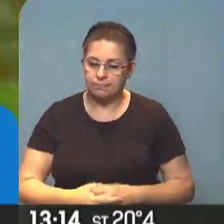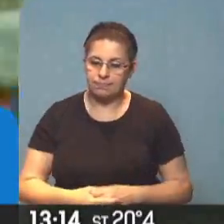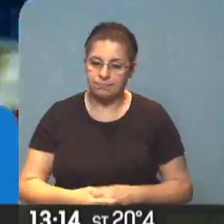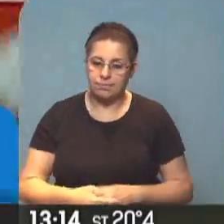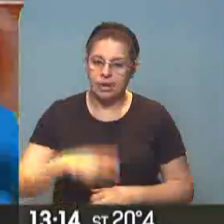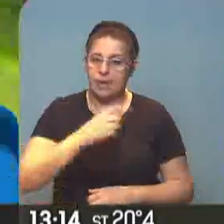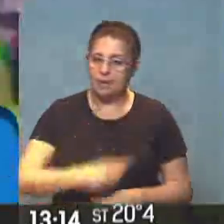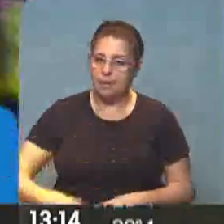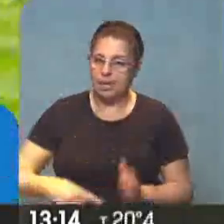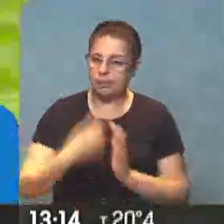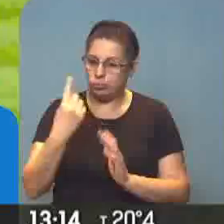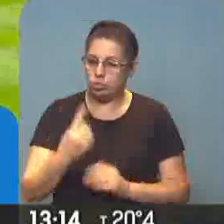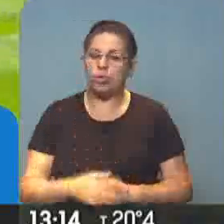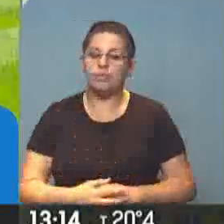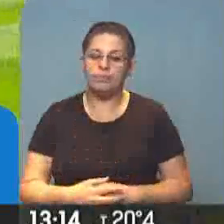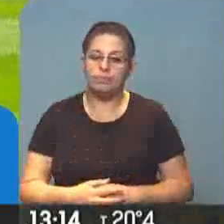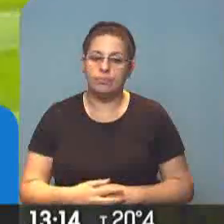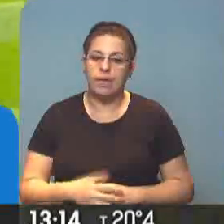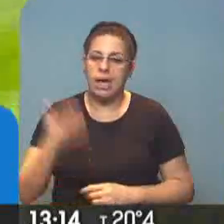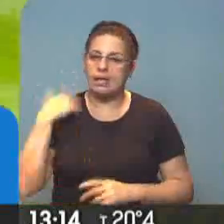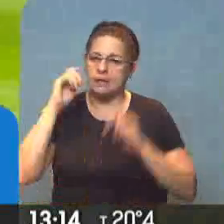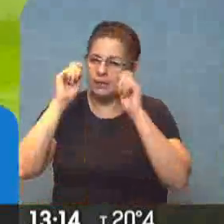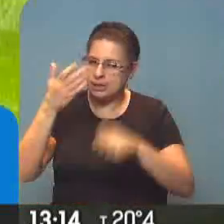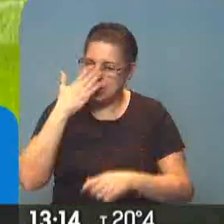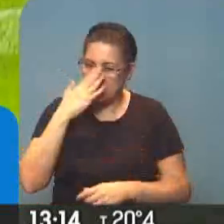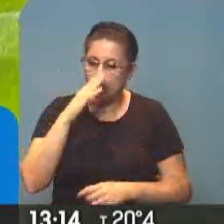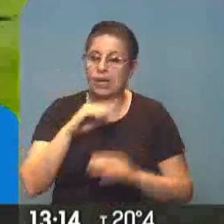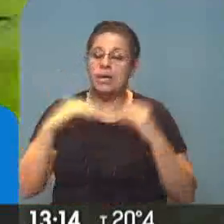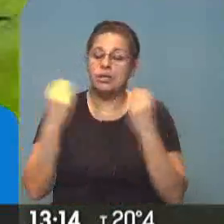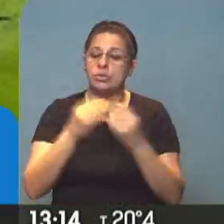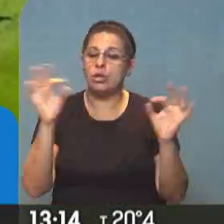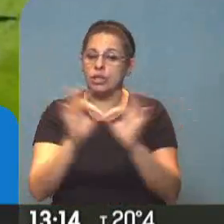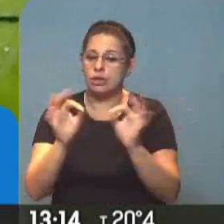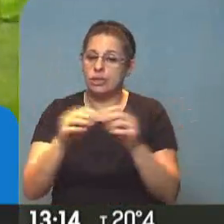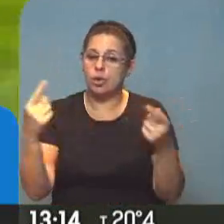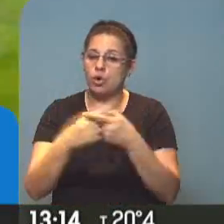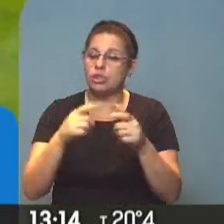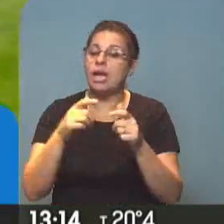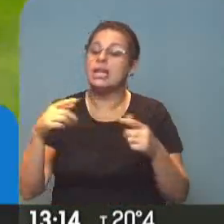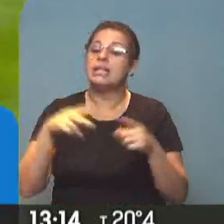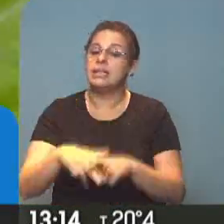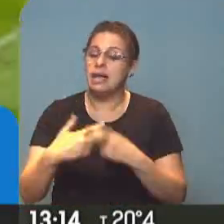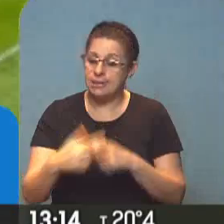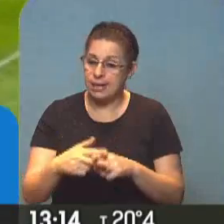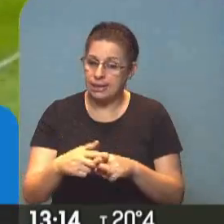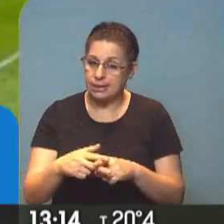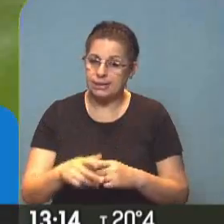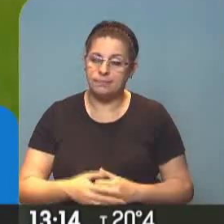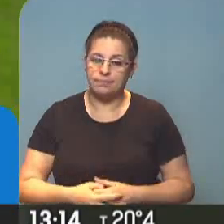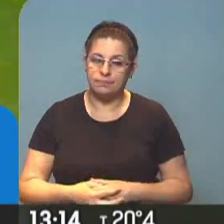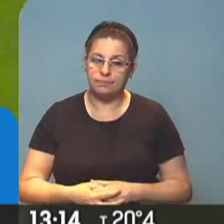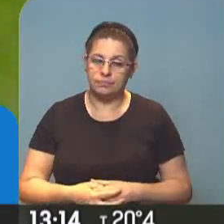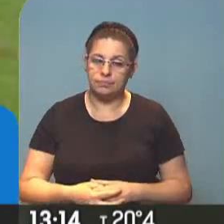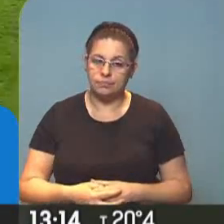Vélez se trajo un punto valioso de su visita a Córdoba. Fue 0-0 ante Talleres y el Fortín sigue invicto y escolta.